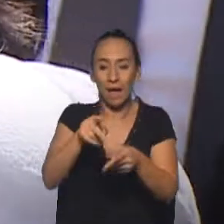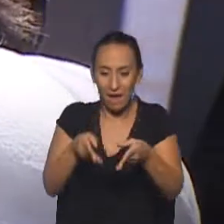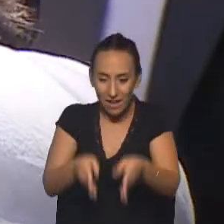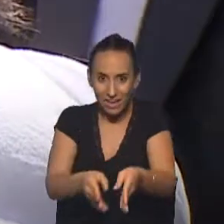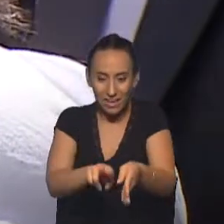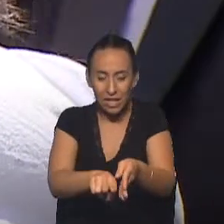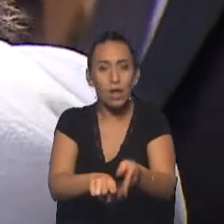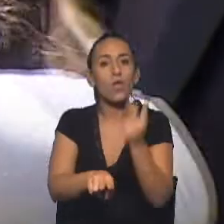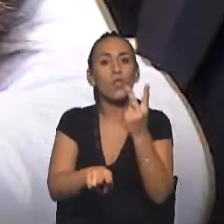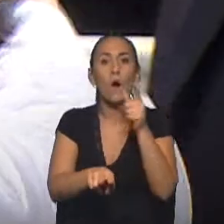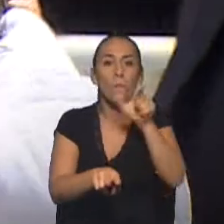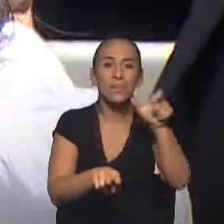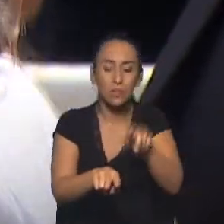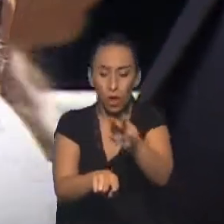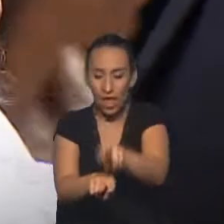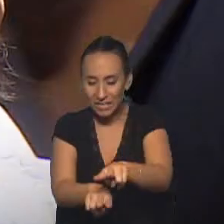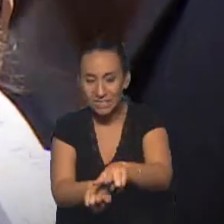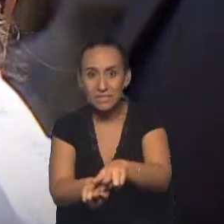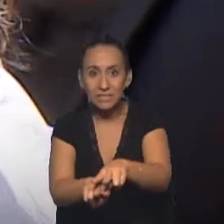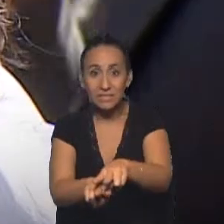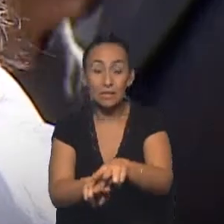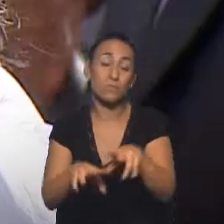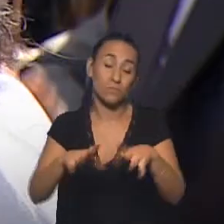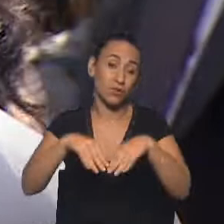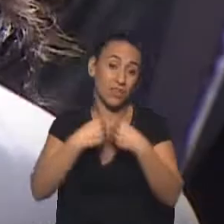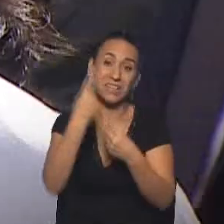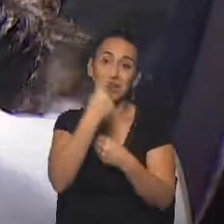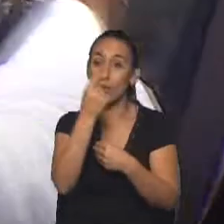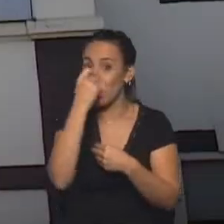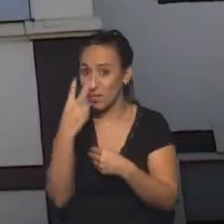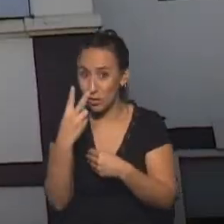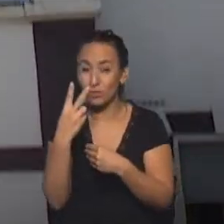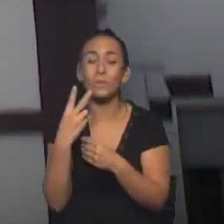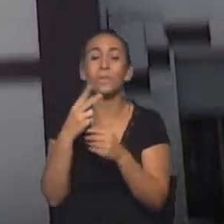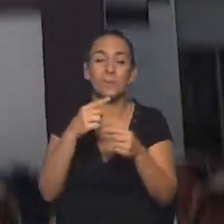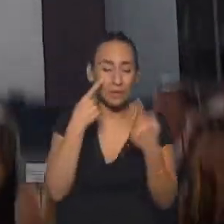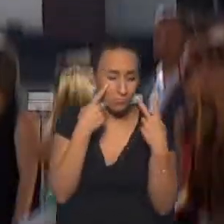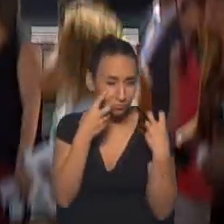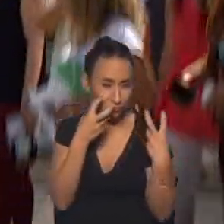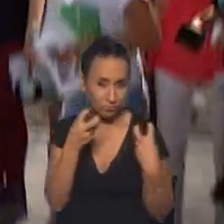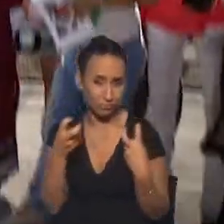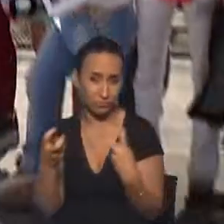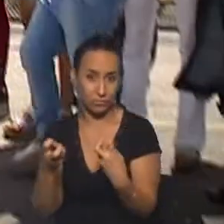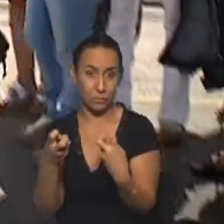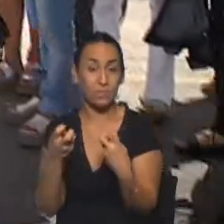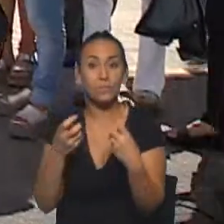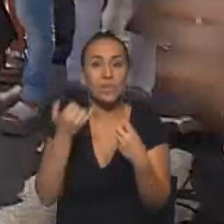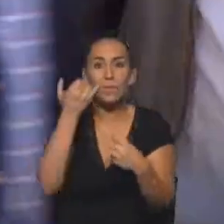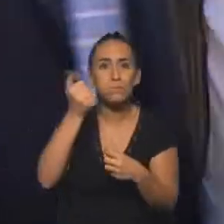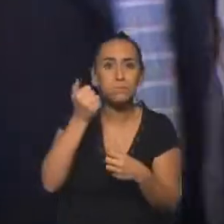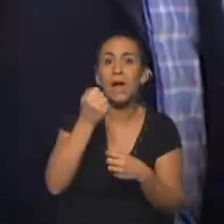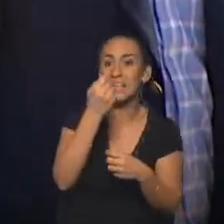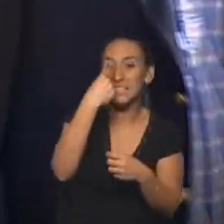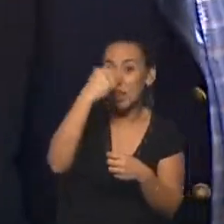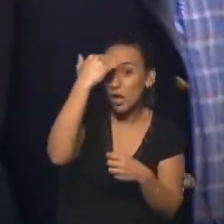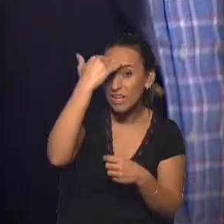personas, y de ese total de 122, 115 fueron identificados. O sea, nos están faltando de esa primera